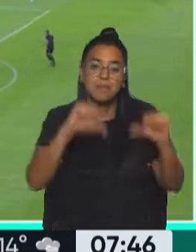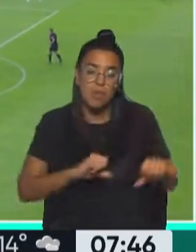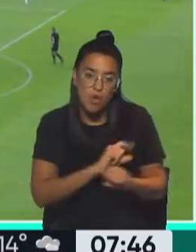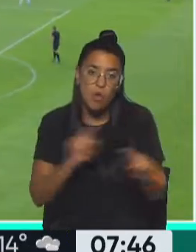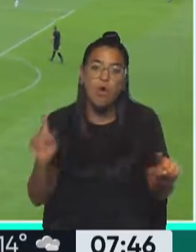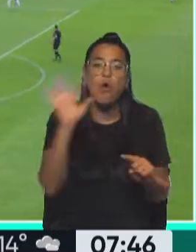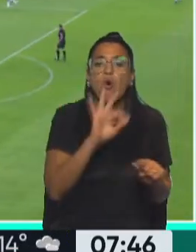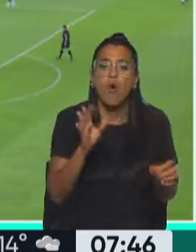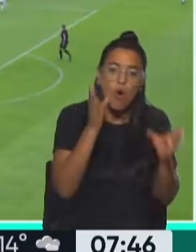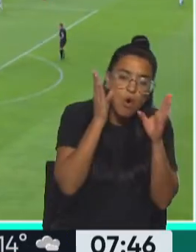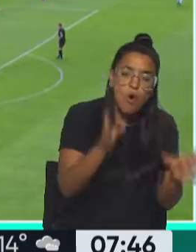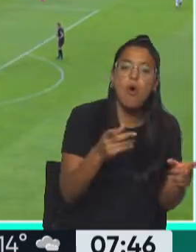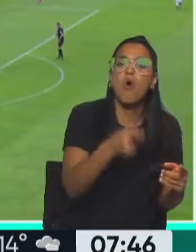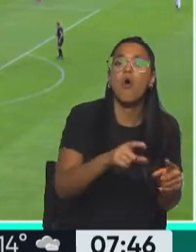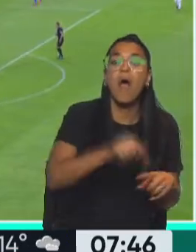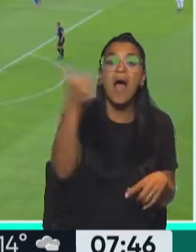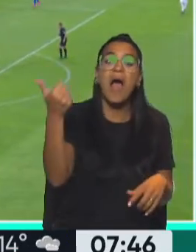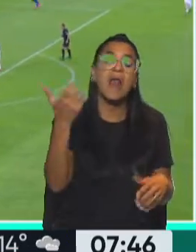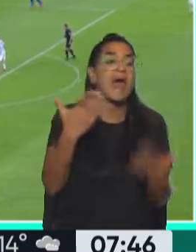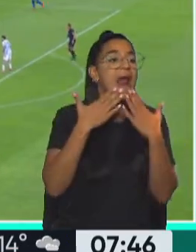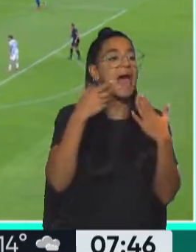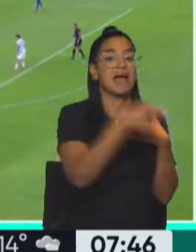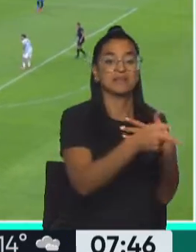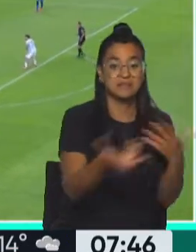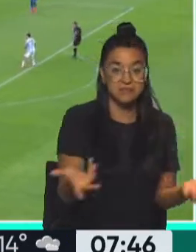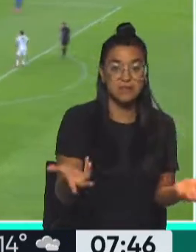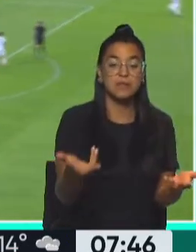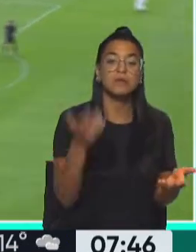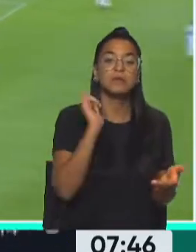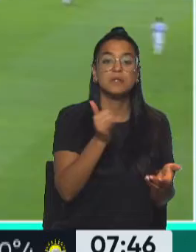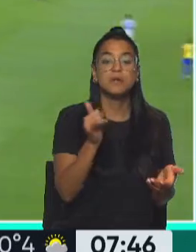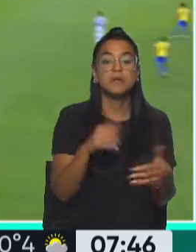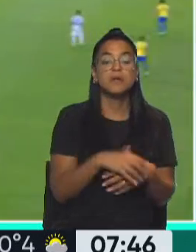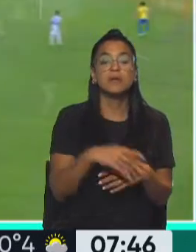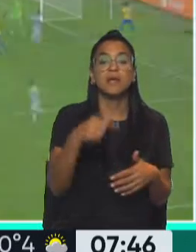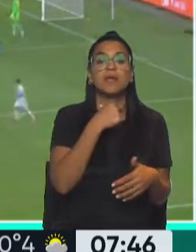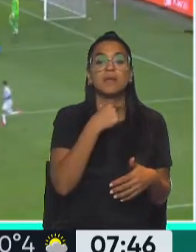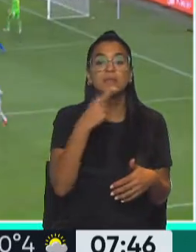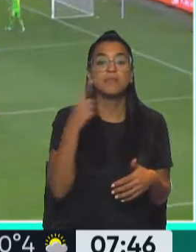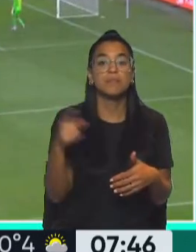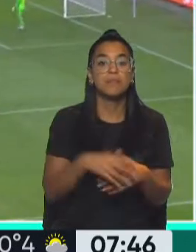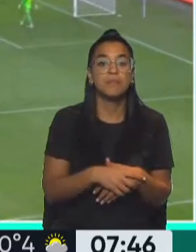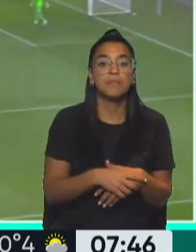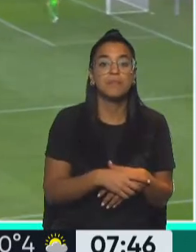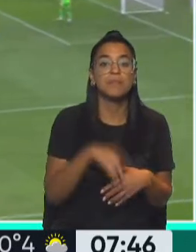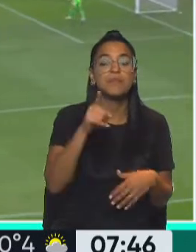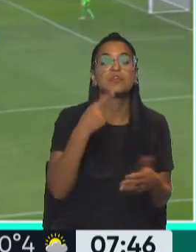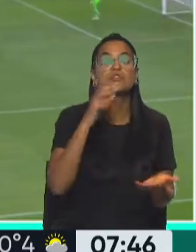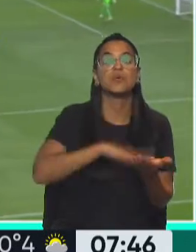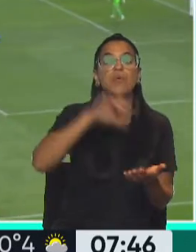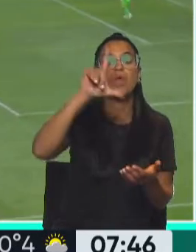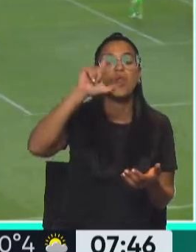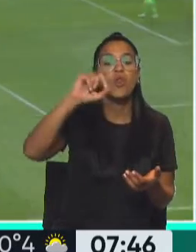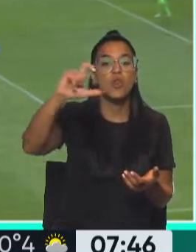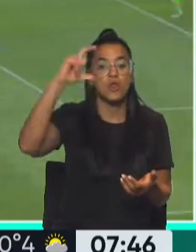O dedicarle a él un triunfo deportivo, ¿no? O dedicarle a Si él. no le va a alcanzar, en este caso. No, quería preguntarle sobre la cabeza de Lo Celso. En este momento,